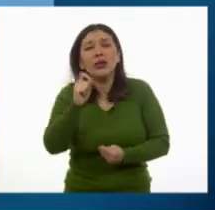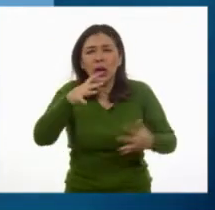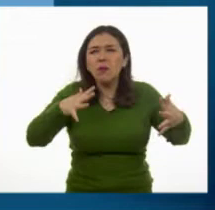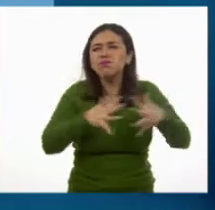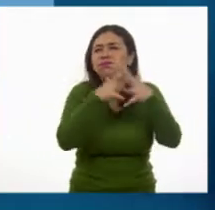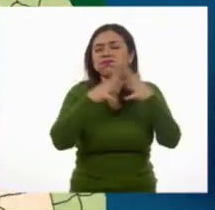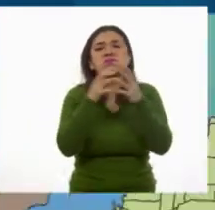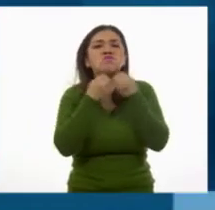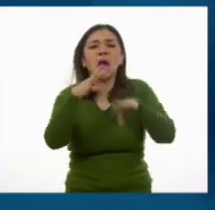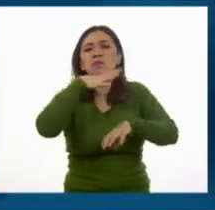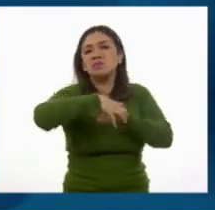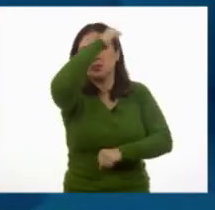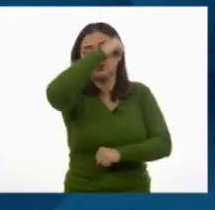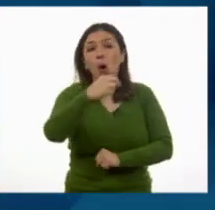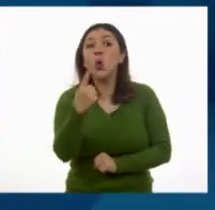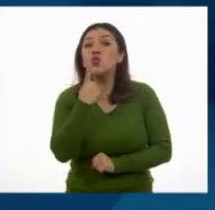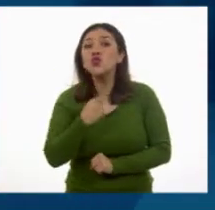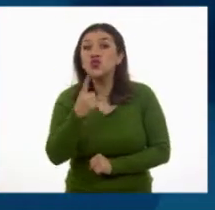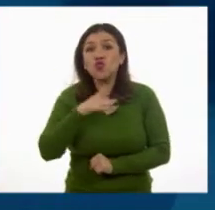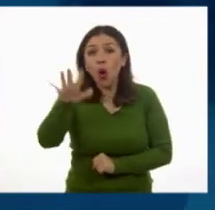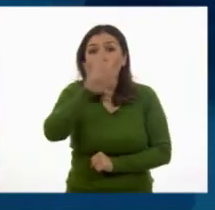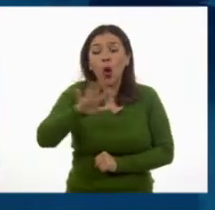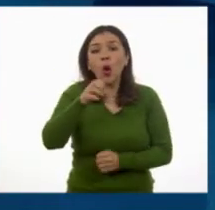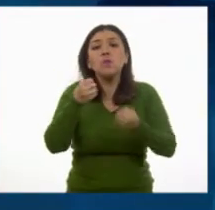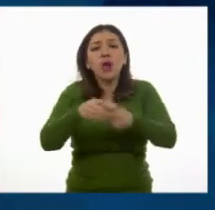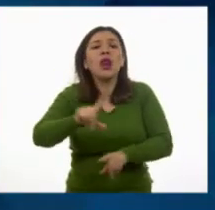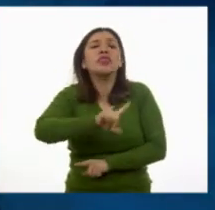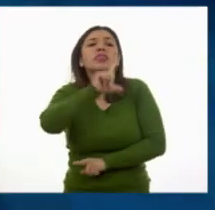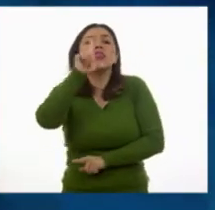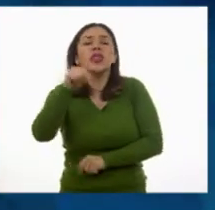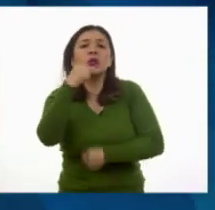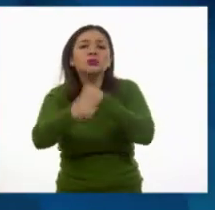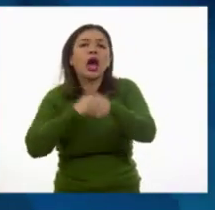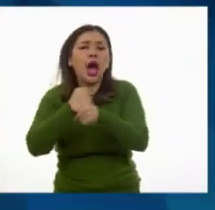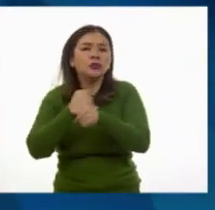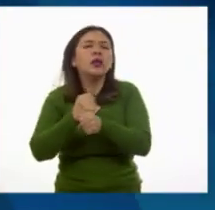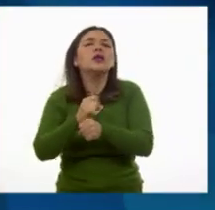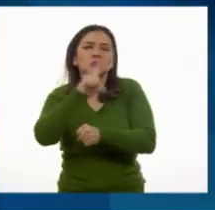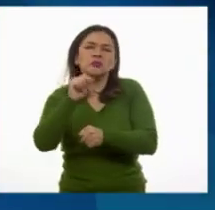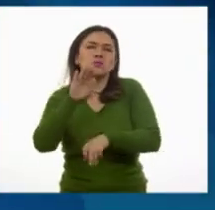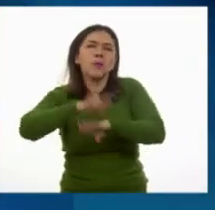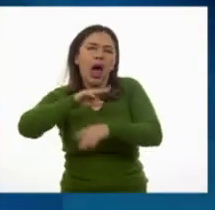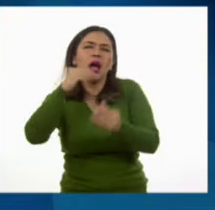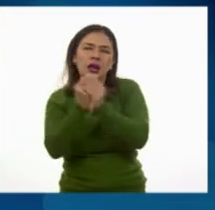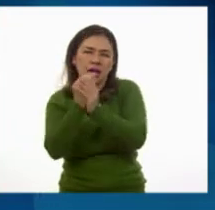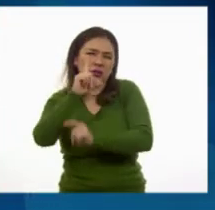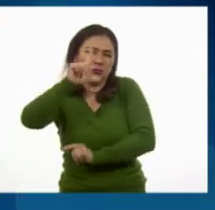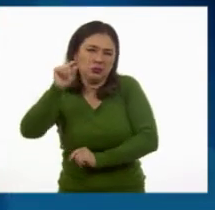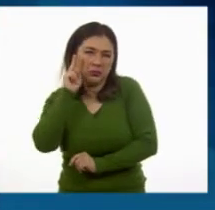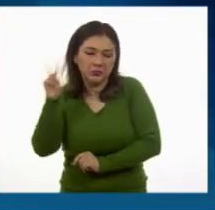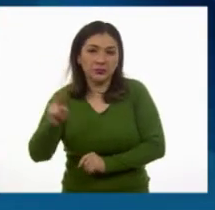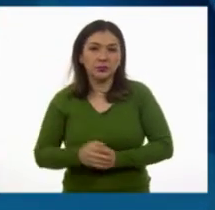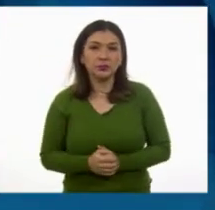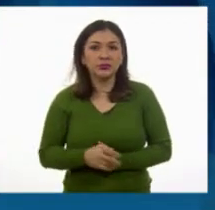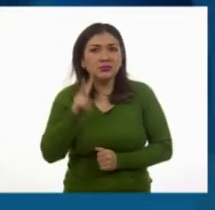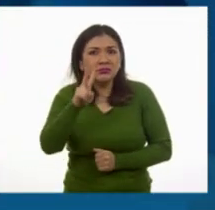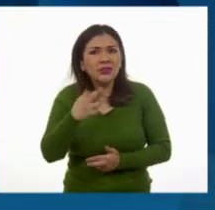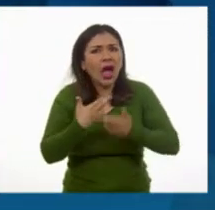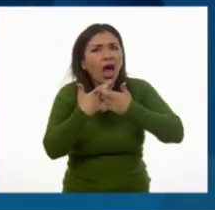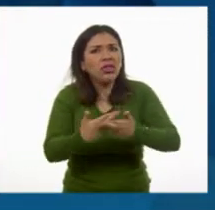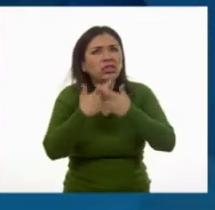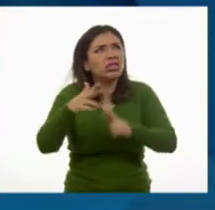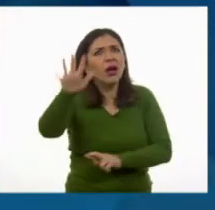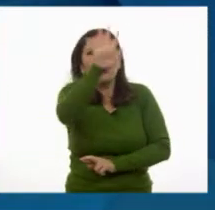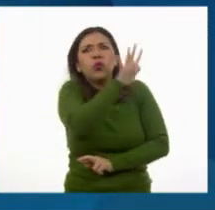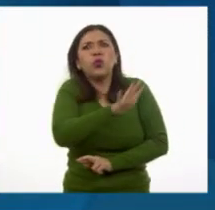la guerra. La parte roja se perdería pocos años después, pero eso lo veremos en otra clase. Miren nada más cuánto territorio era.